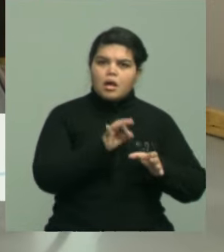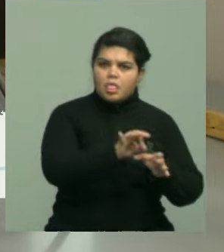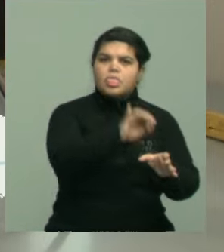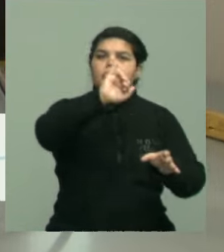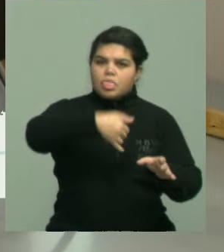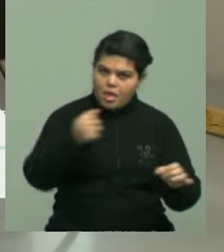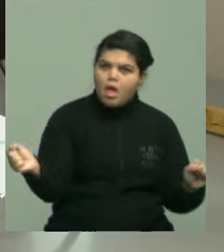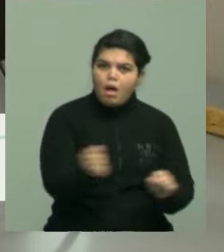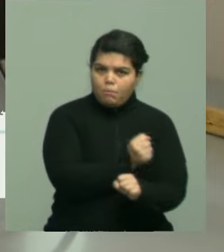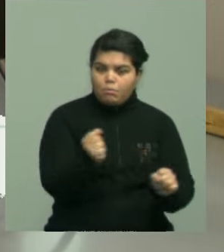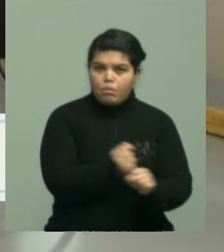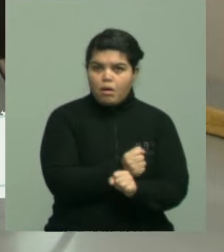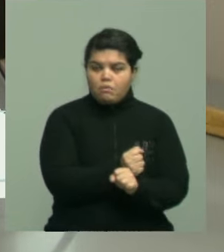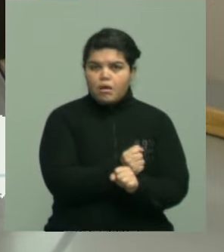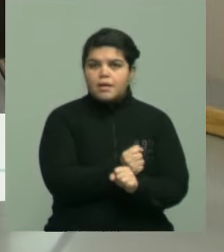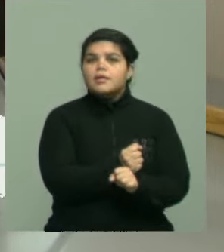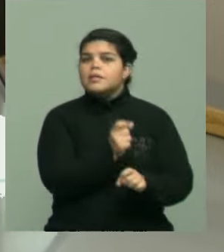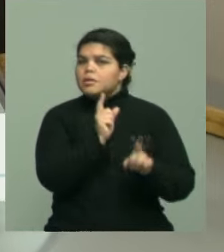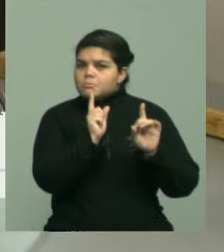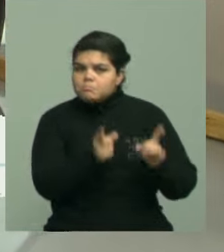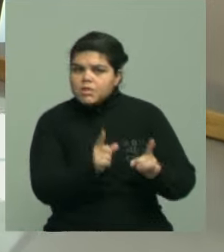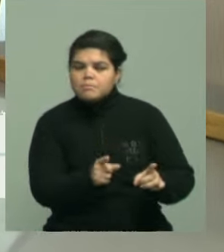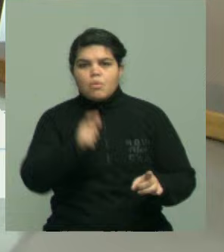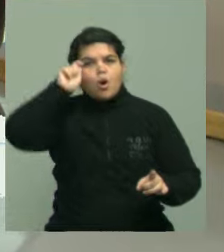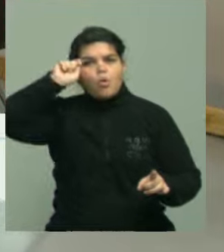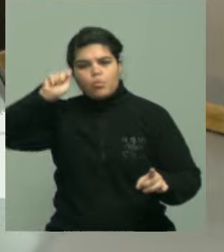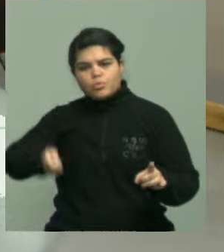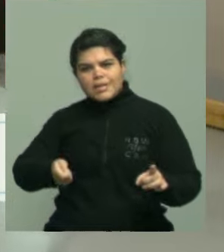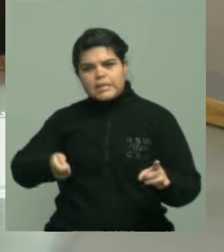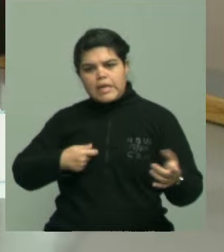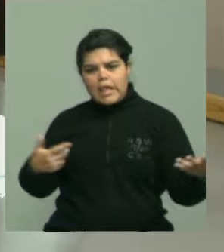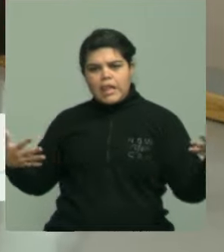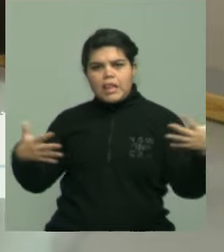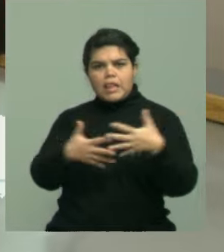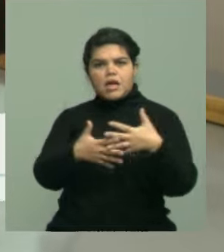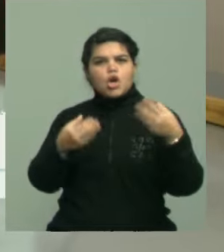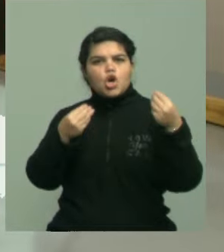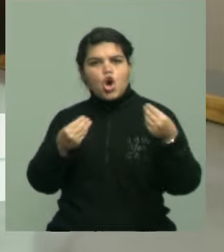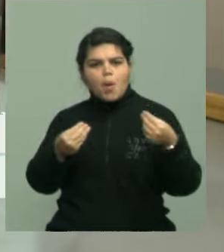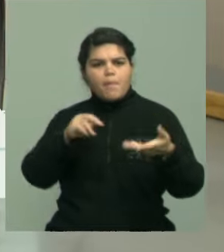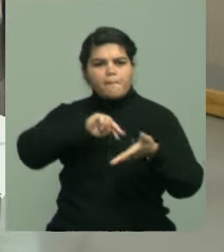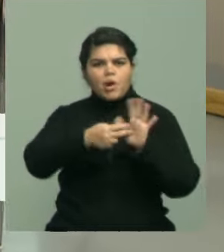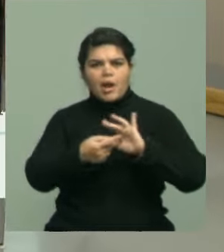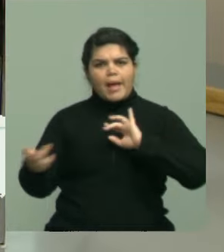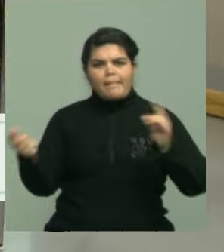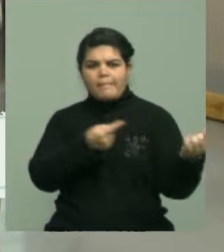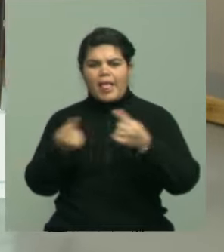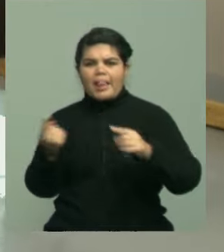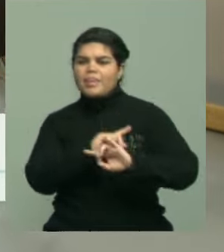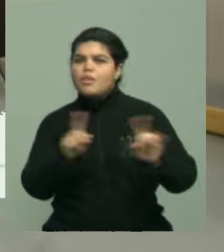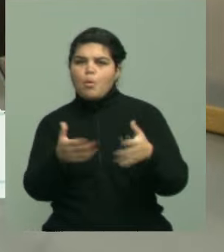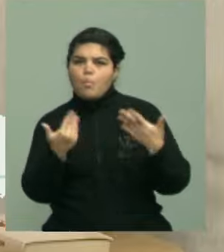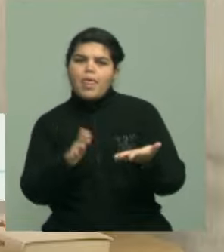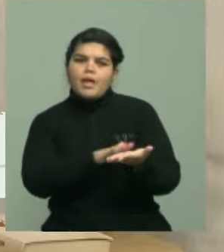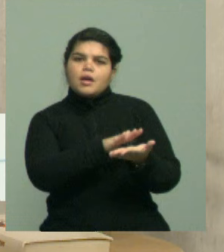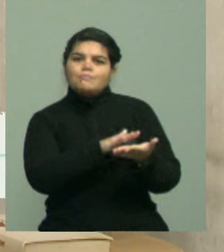vez frente a una situación con la justicia pueden tener algún tipo de inconveniente. Para eso vienen estos profesionales. Así es, para dar el vienen